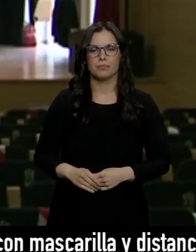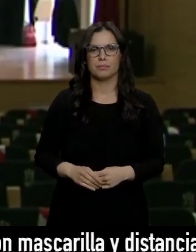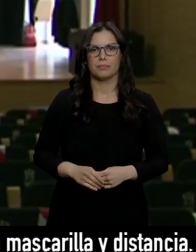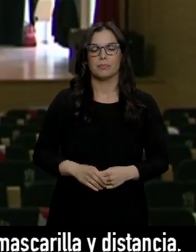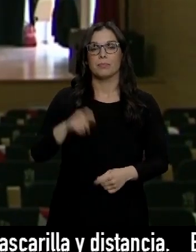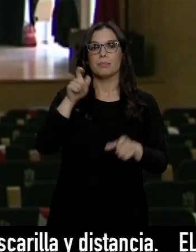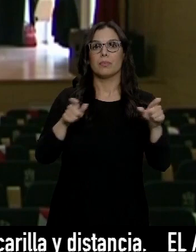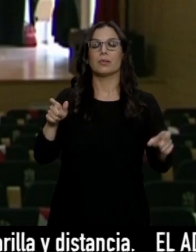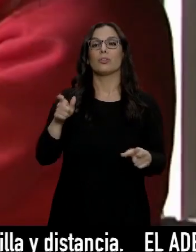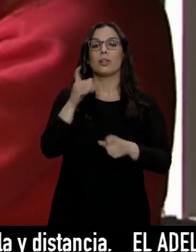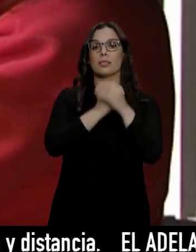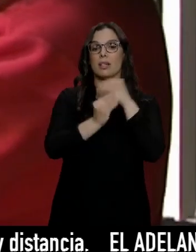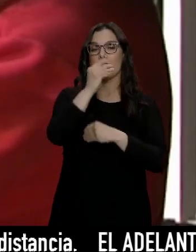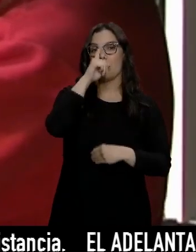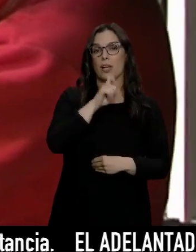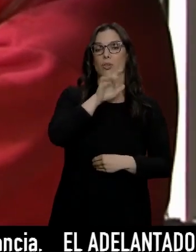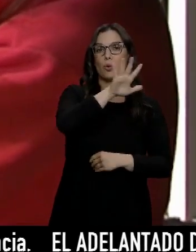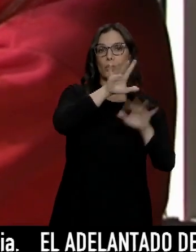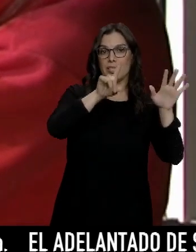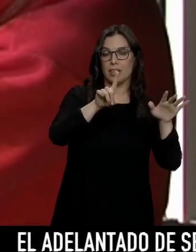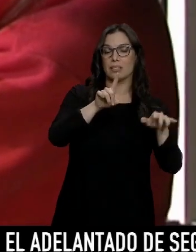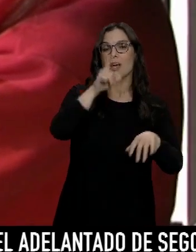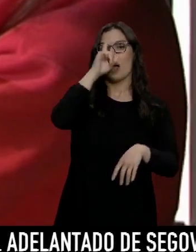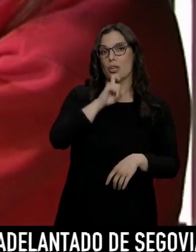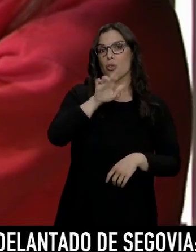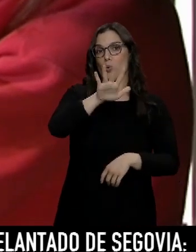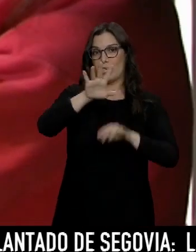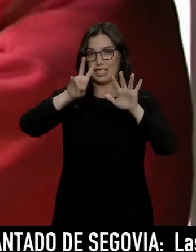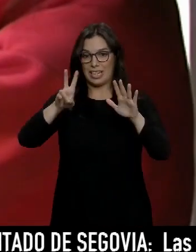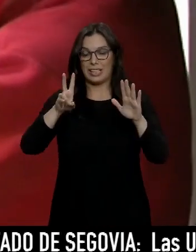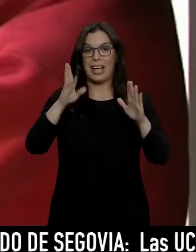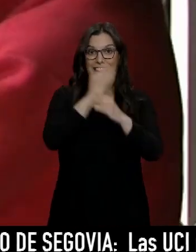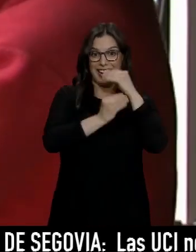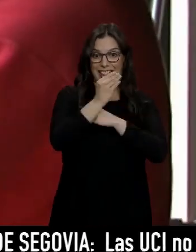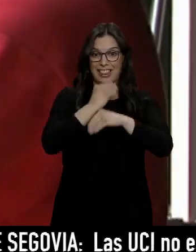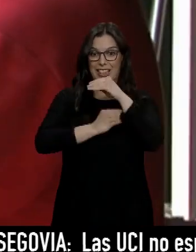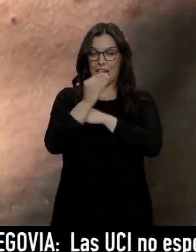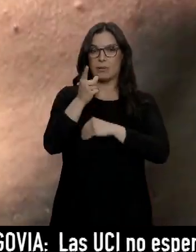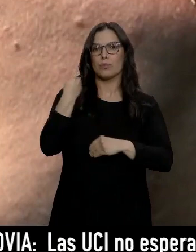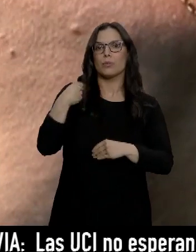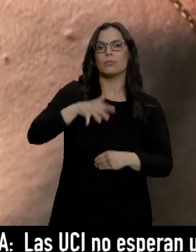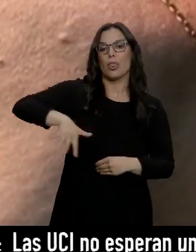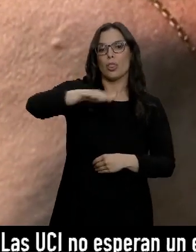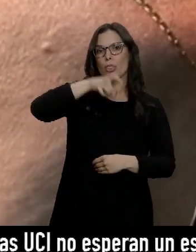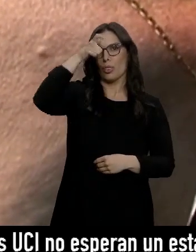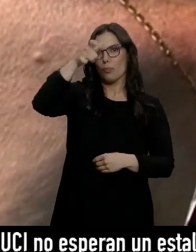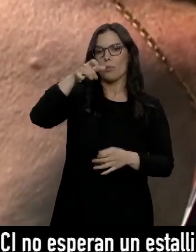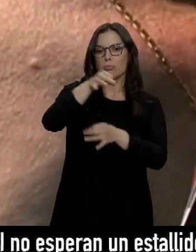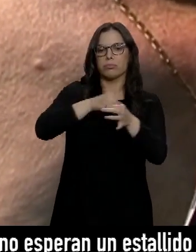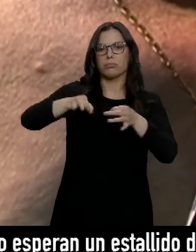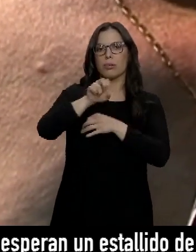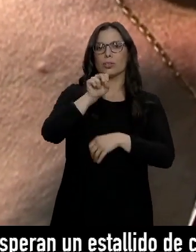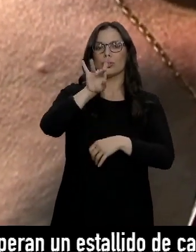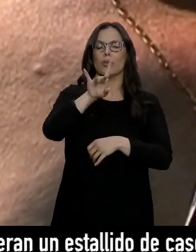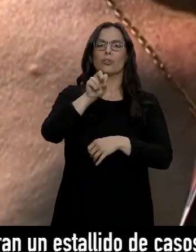Los nacidos en 1956 y 57 de 12 municipios de las zonas básicas de salud de Sotillo de Ladrada y